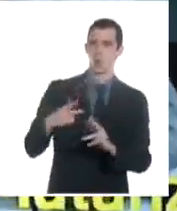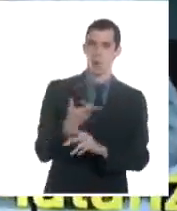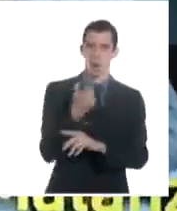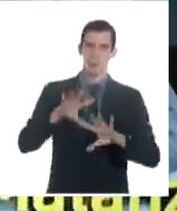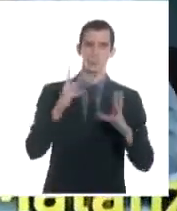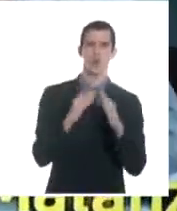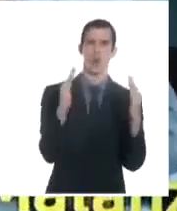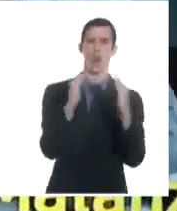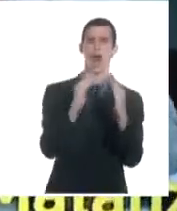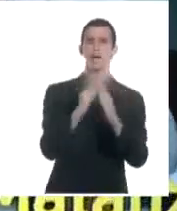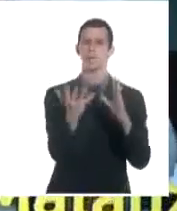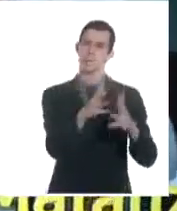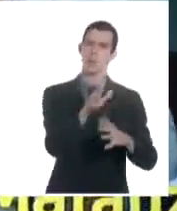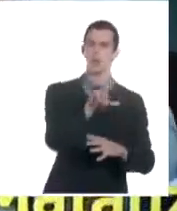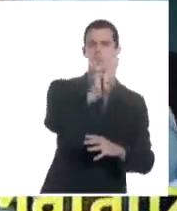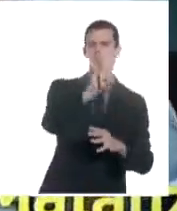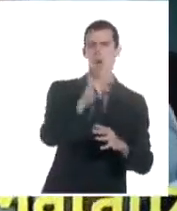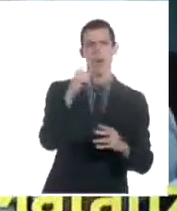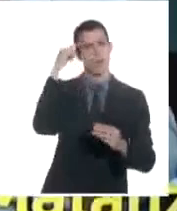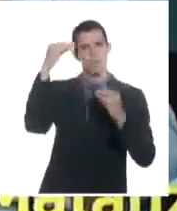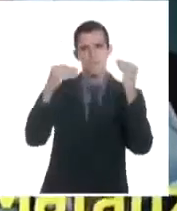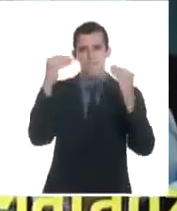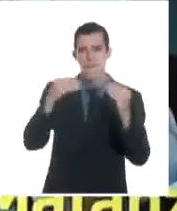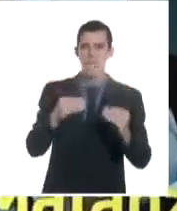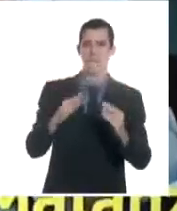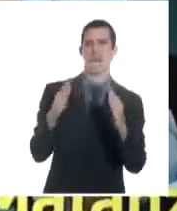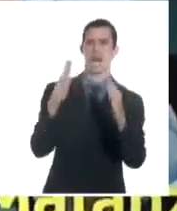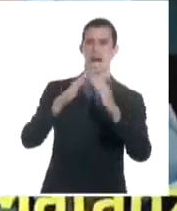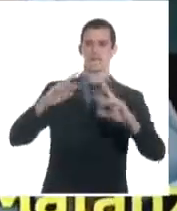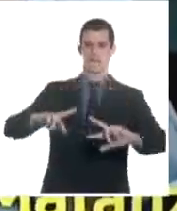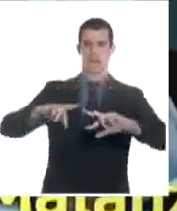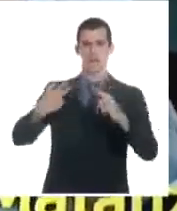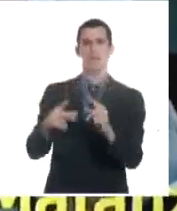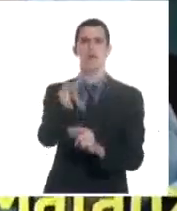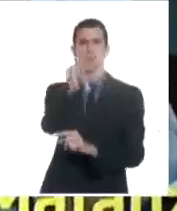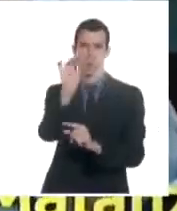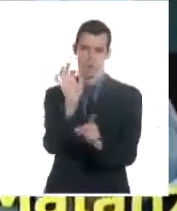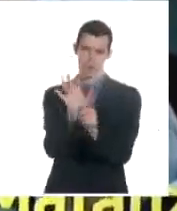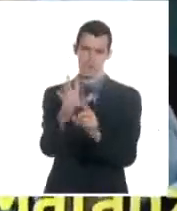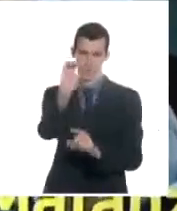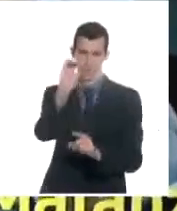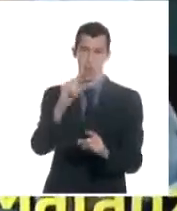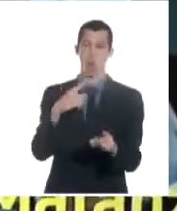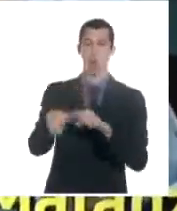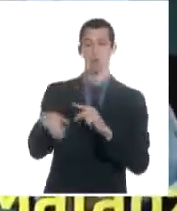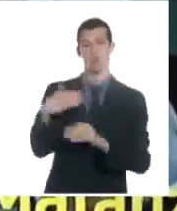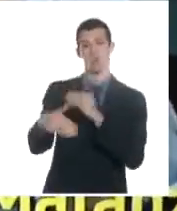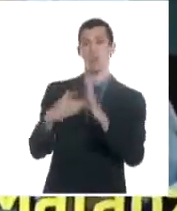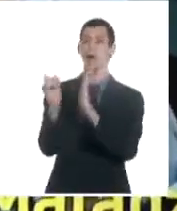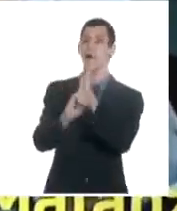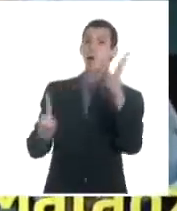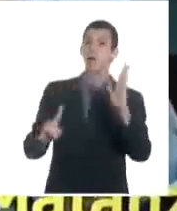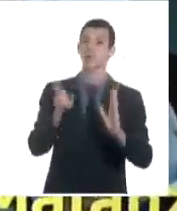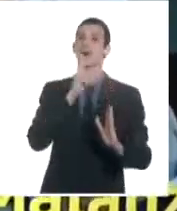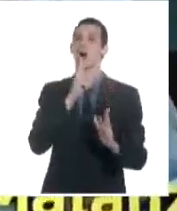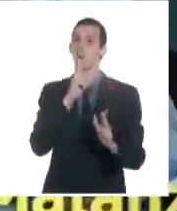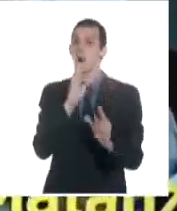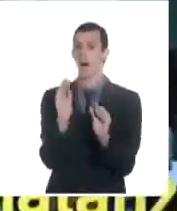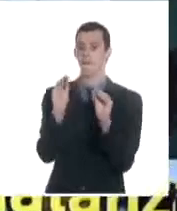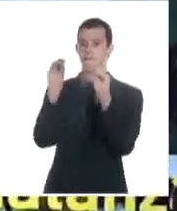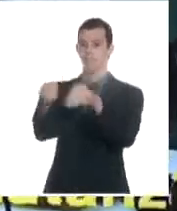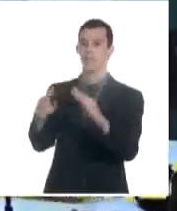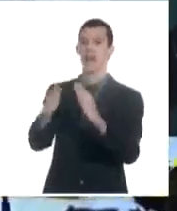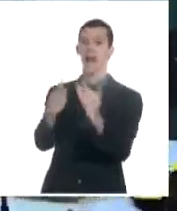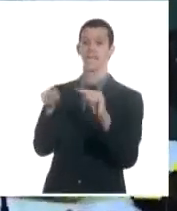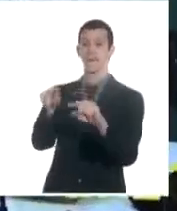9 viviendas que estamos buscando la solución de agua y corriente para la habitable, para poder mudar 18 familias a la vez de las 26 familias,